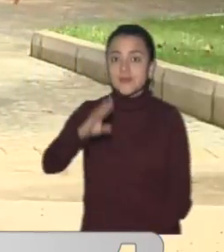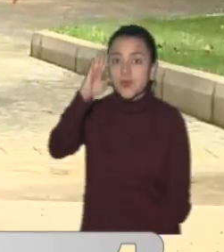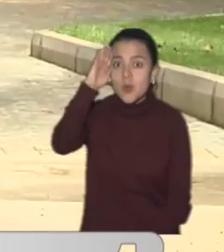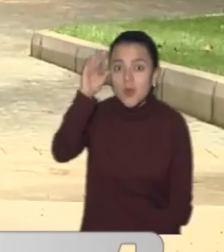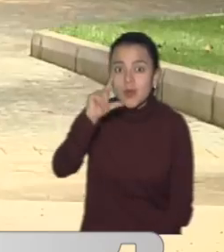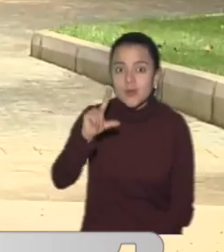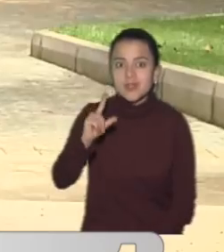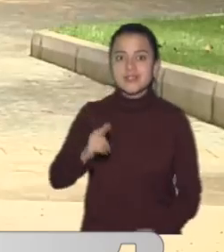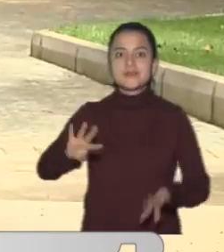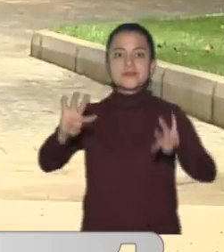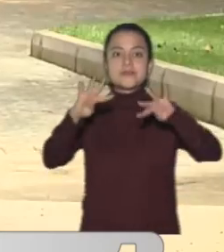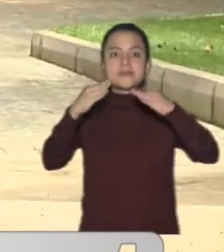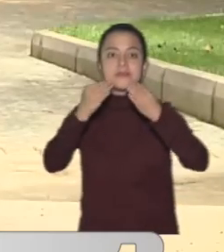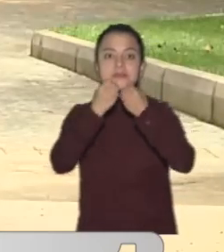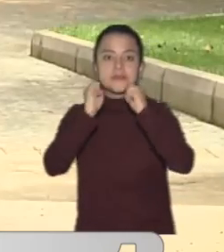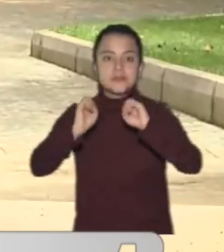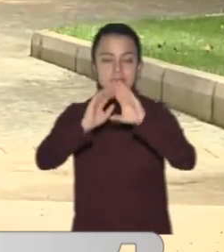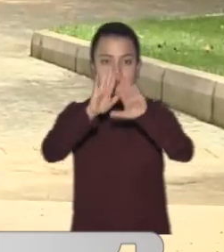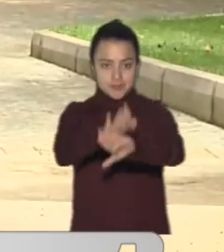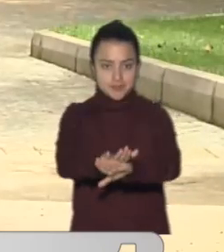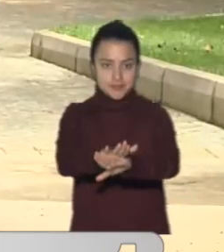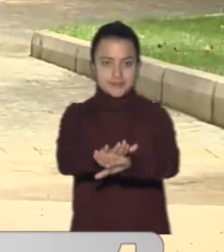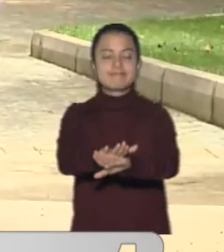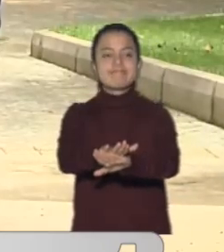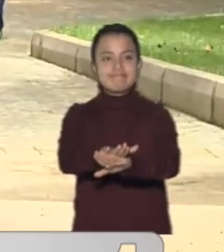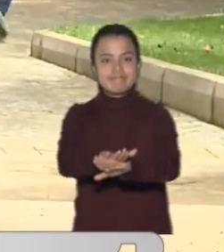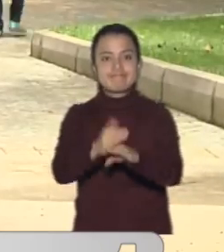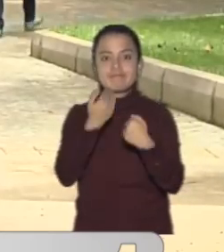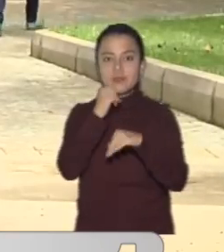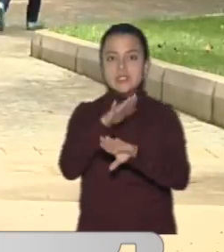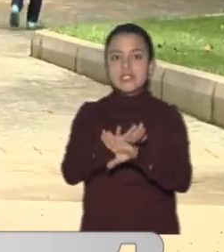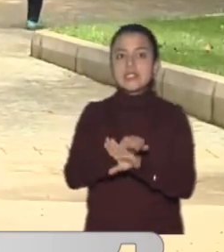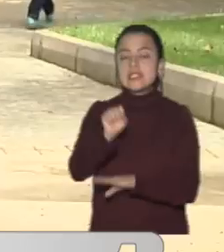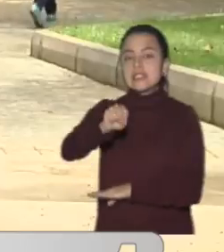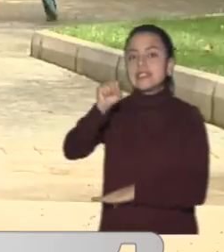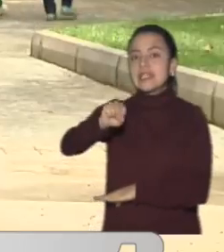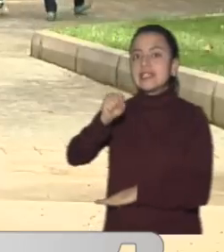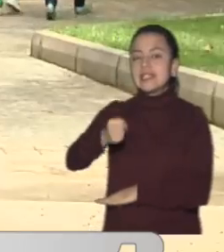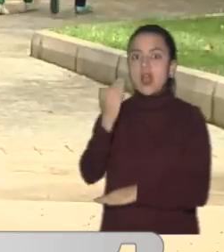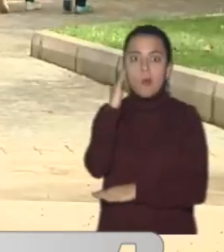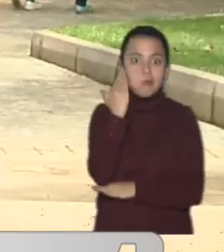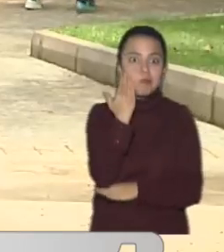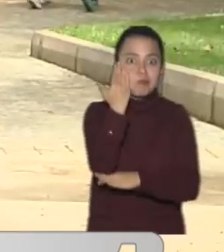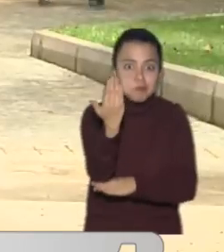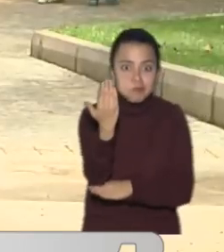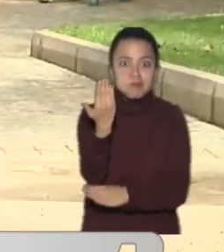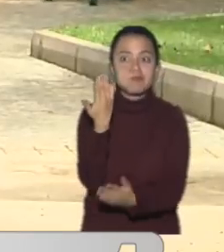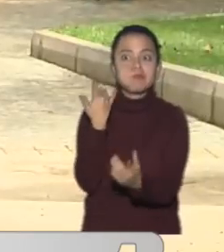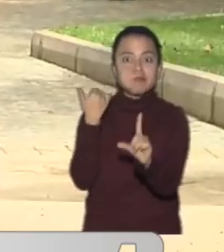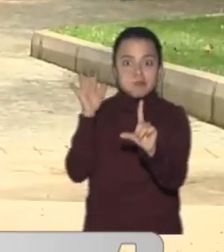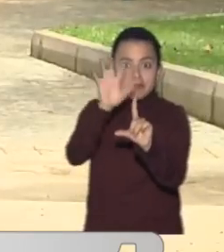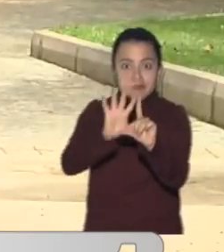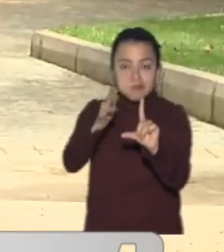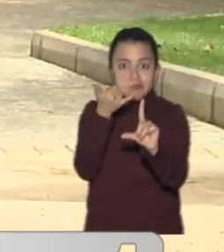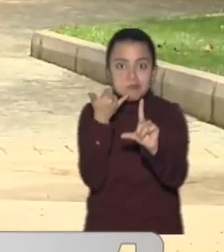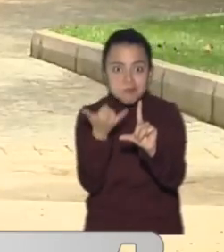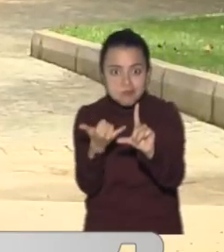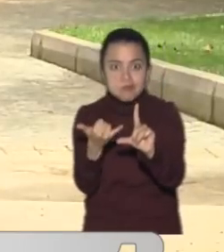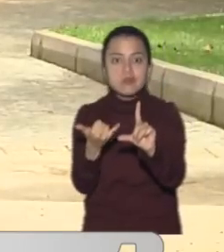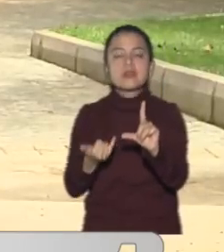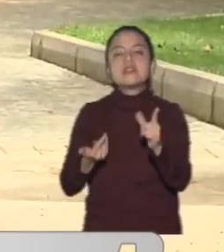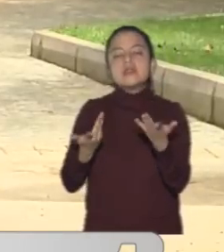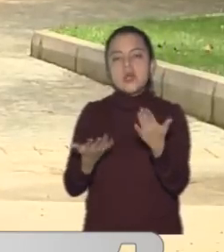Hola Luisa y televidentes, buenas tardes. Según el informe oficial, al parecer este incidente que quedó grabado en video se presentó por las malas